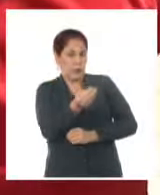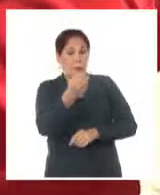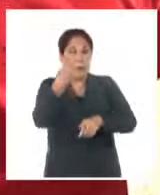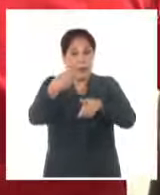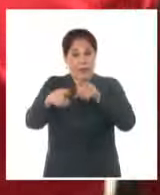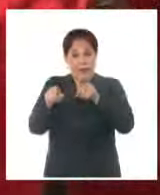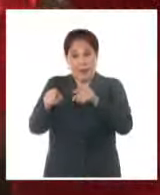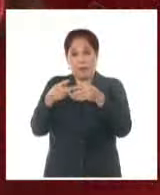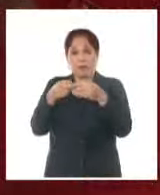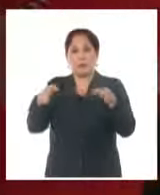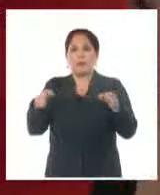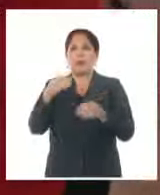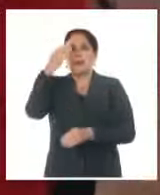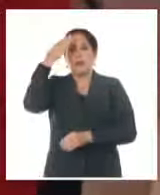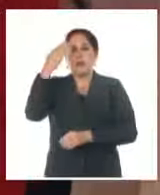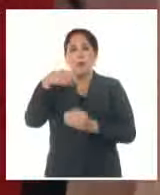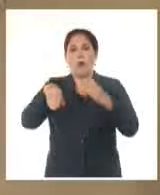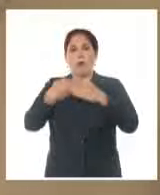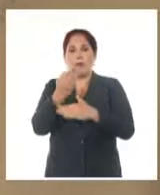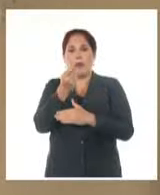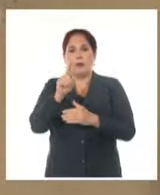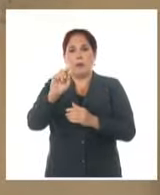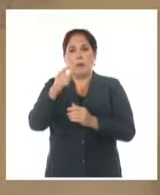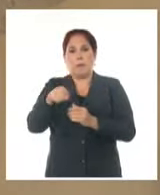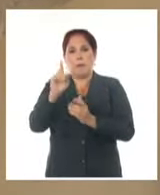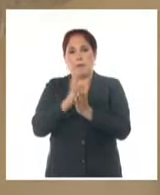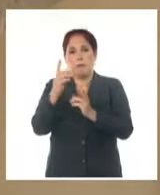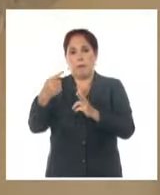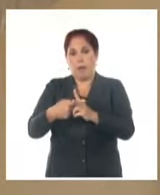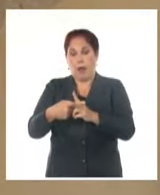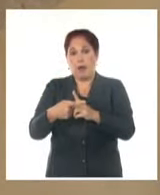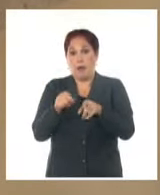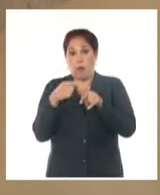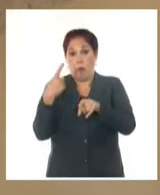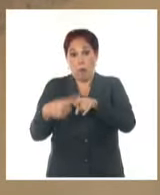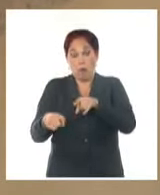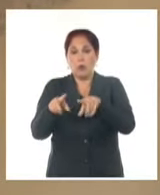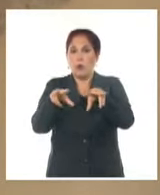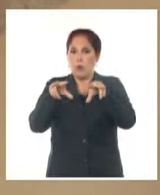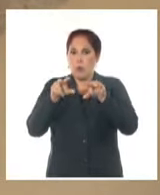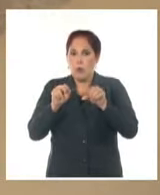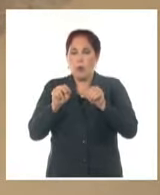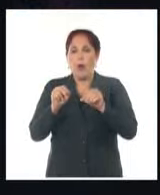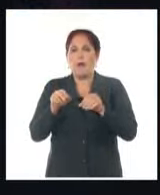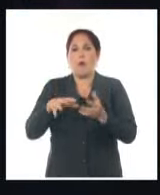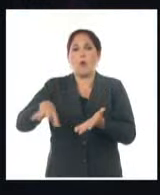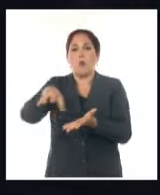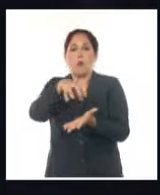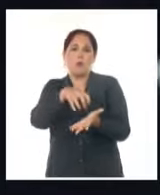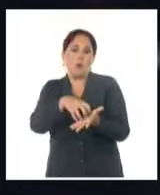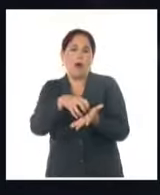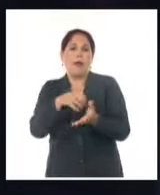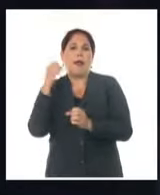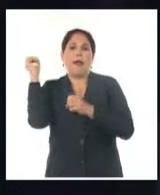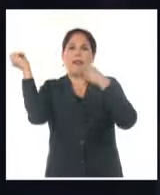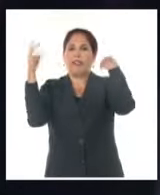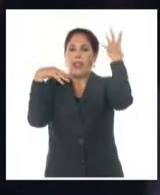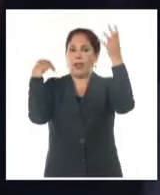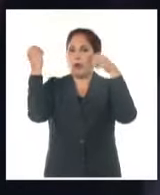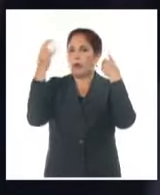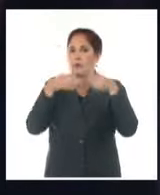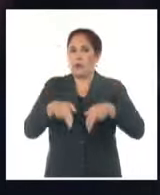fue inaugurada en salud al Día del Proletariado Mundial, así como la nueva concepción y confort de la discoteca del Hotel